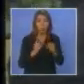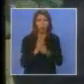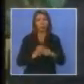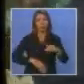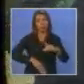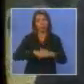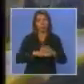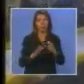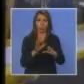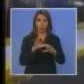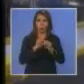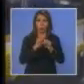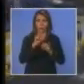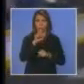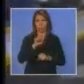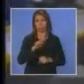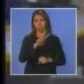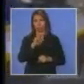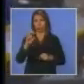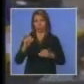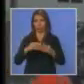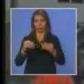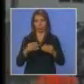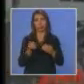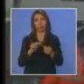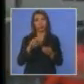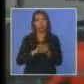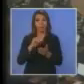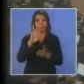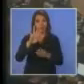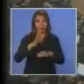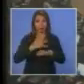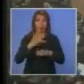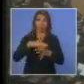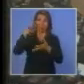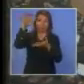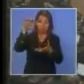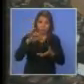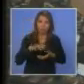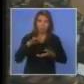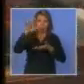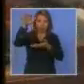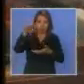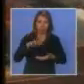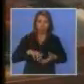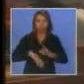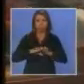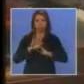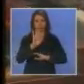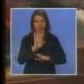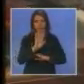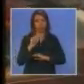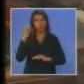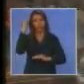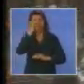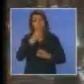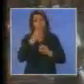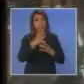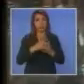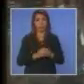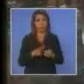$1,200 que podrán ser distribuidos hasta en 5 importaciones. El gobierno asegura que la medida se tomó para disminuir